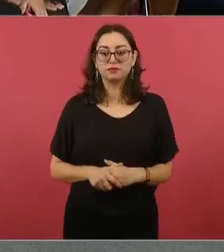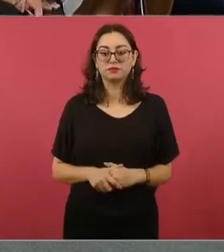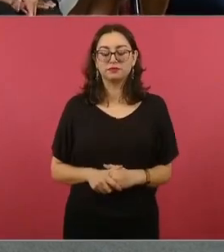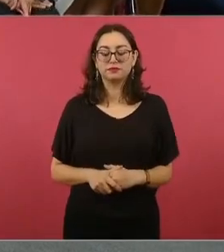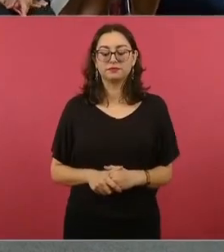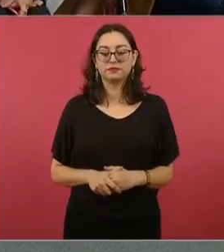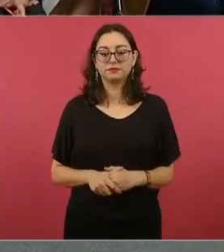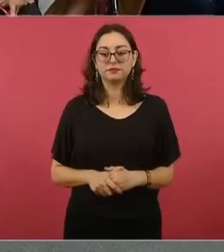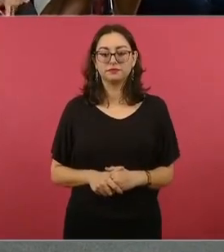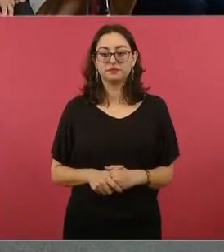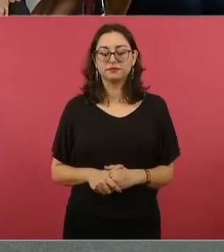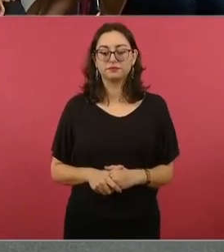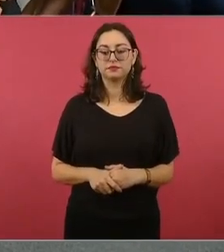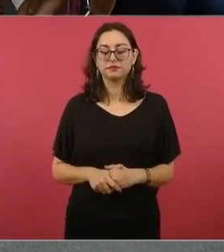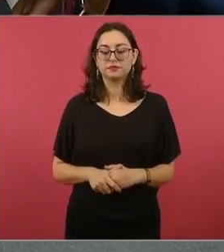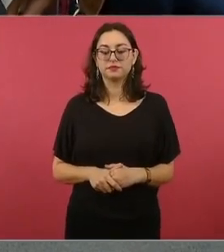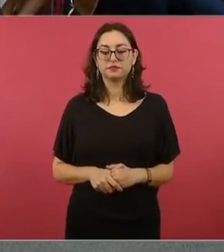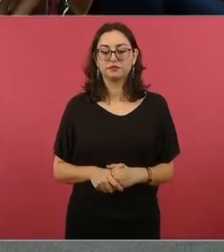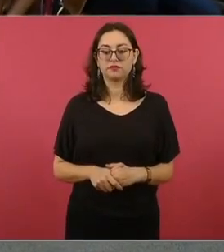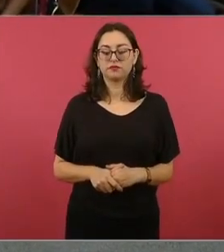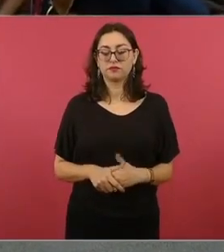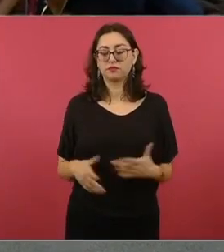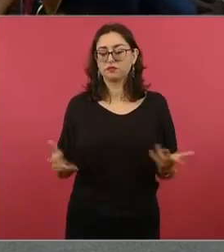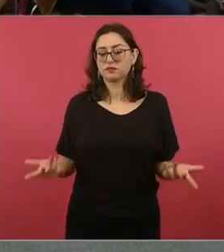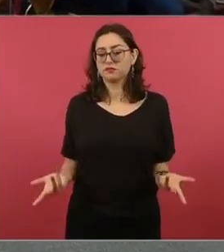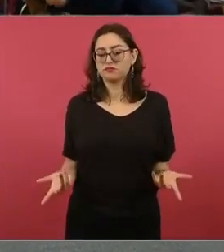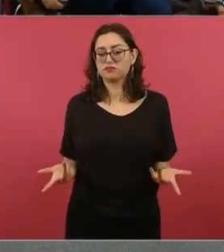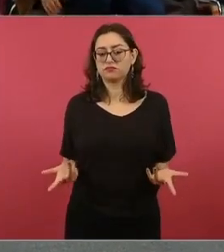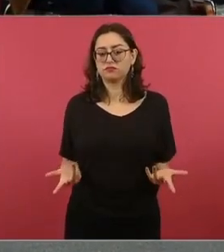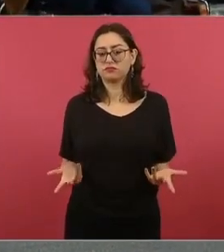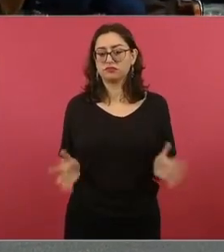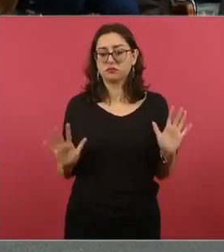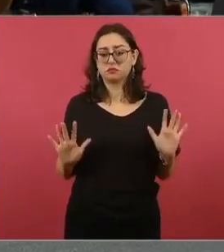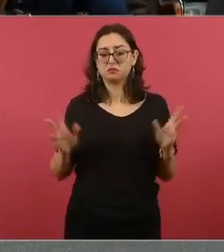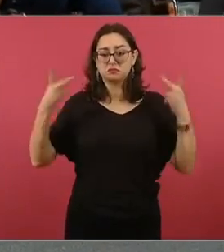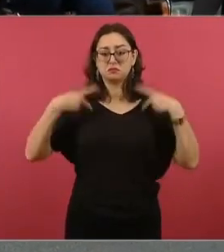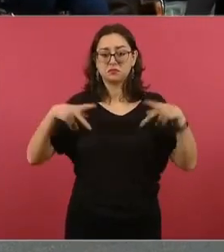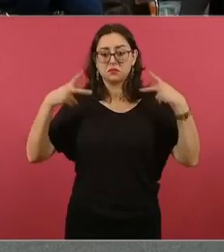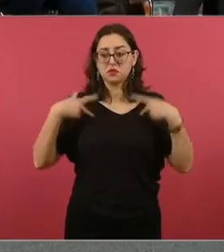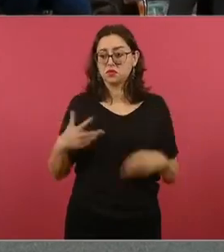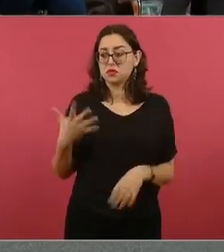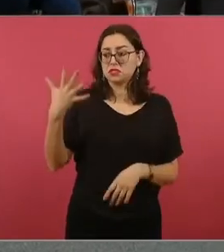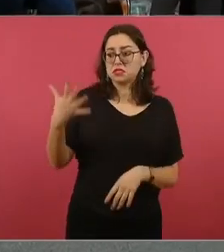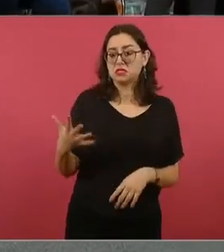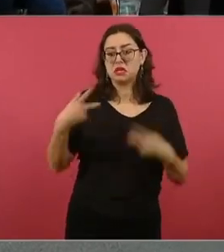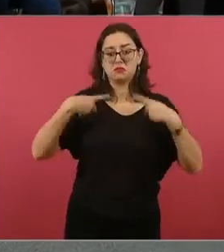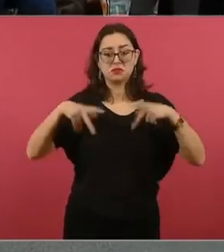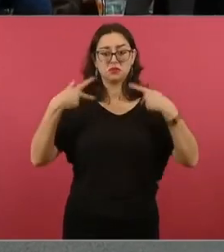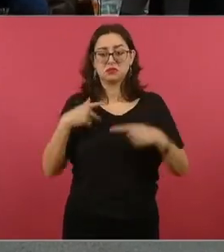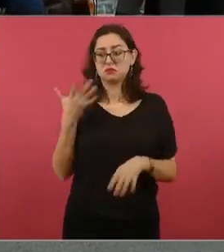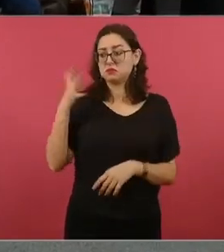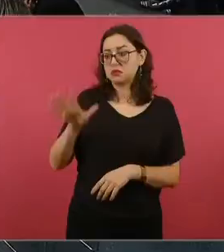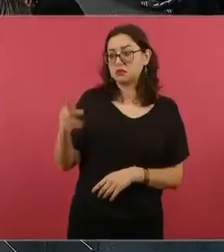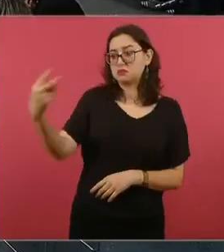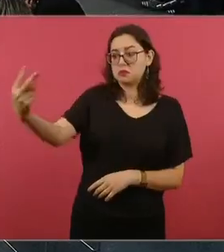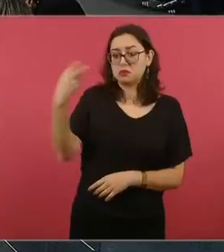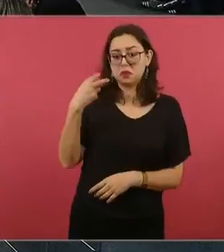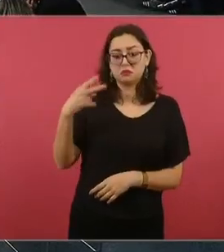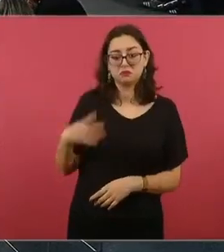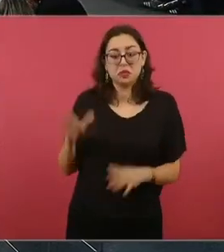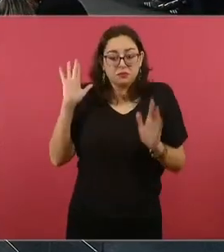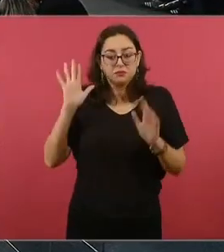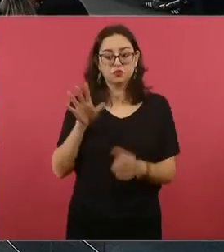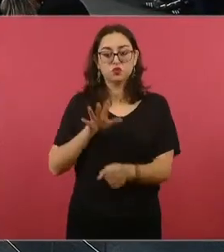y si lo ven 5 ya, 10, pero ya me expresé,